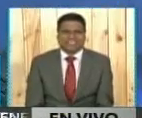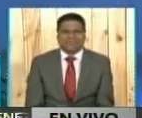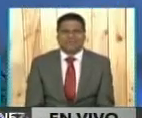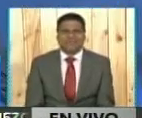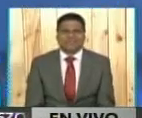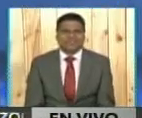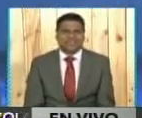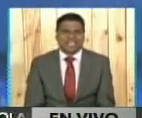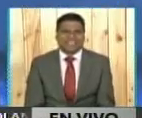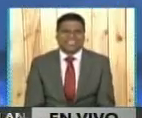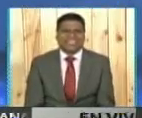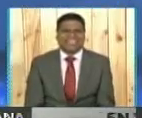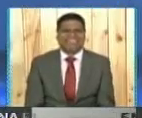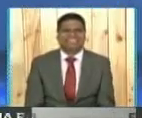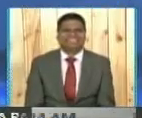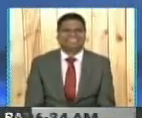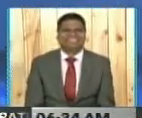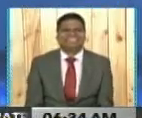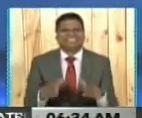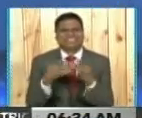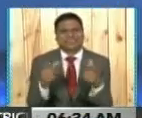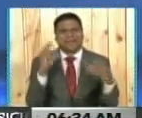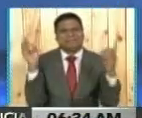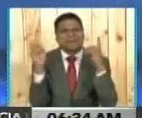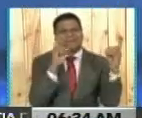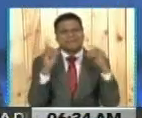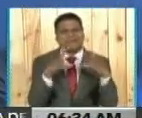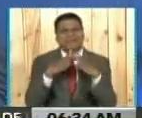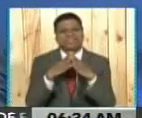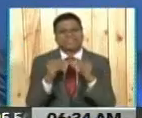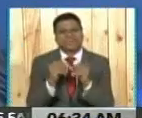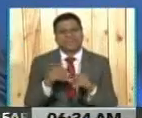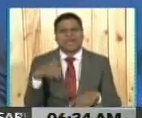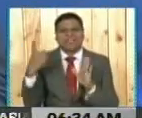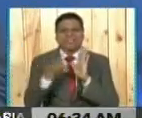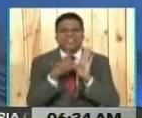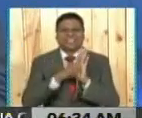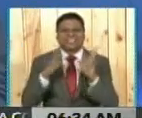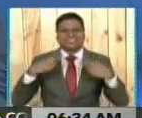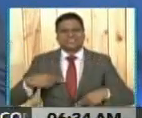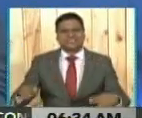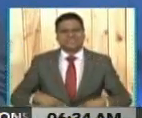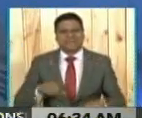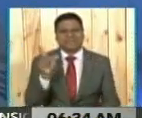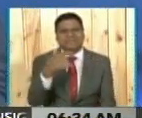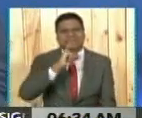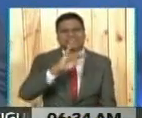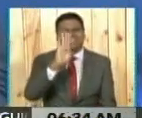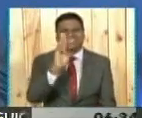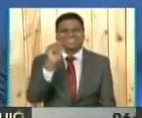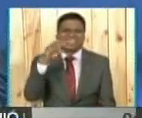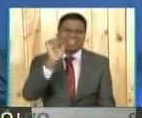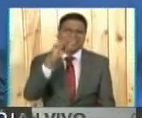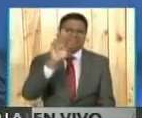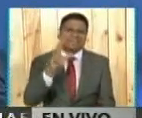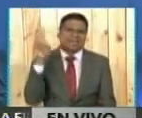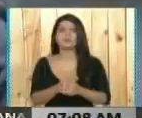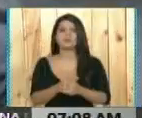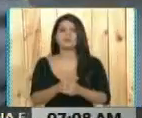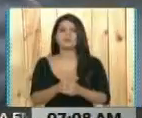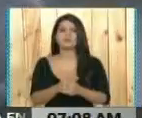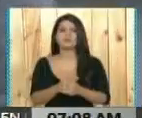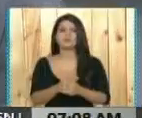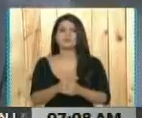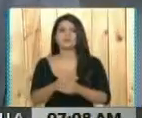Bien, así prosiguen estas deliberaciones en el Consejo de Derechos Humanos de la ONU en Ginebra, Suiza, Venezuela, presente. Allí